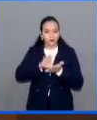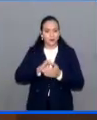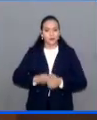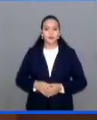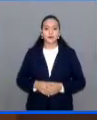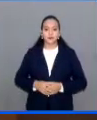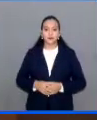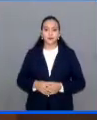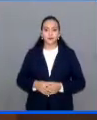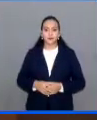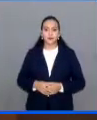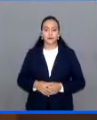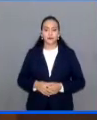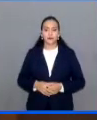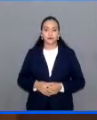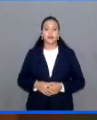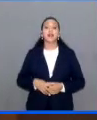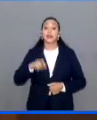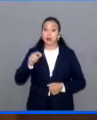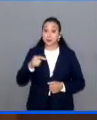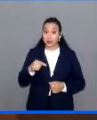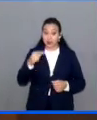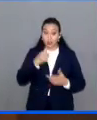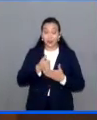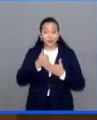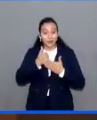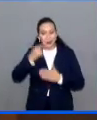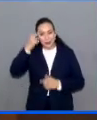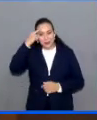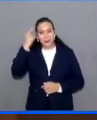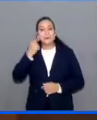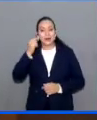También nuestro